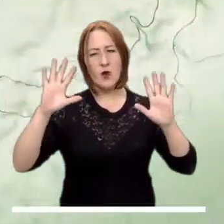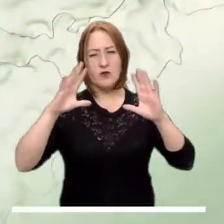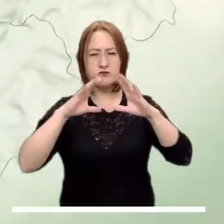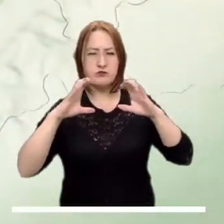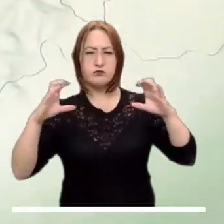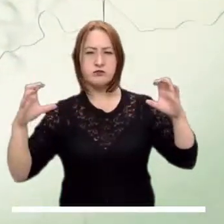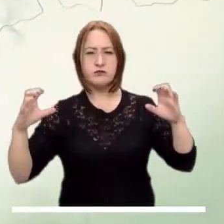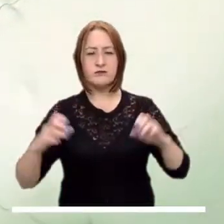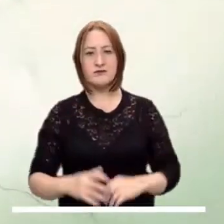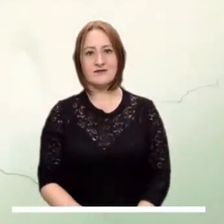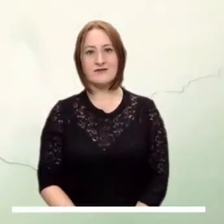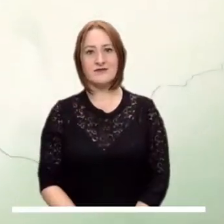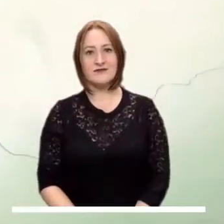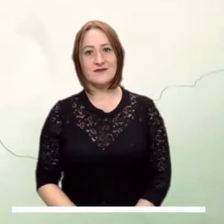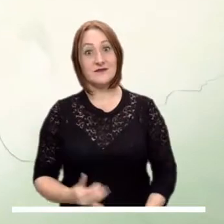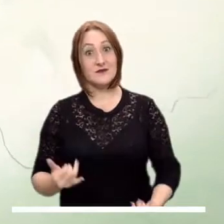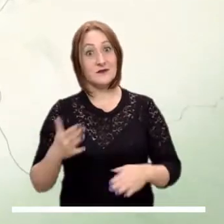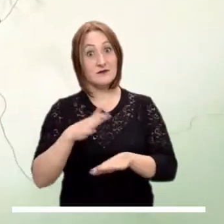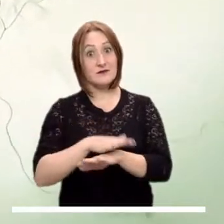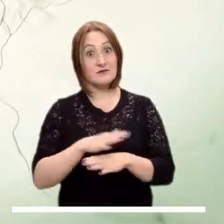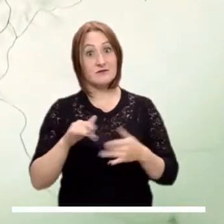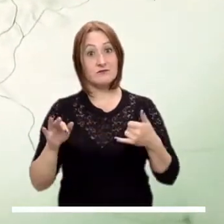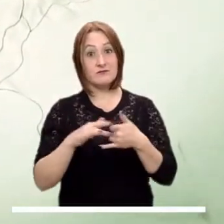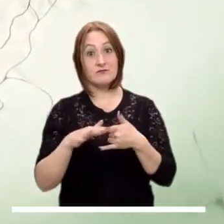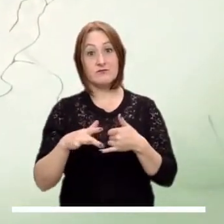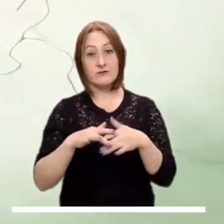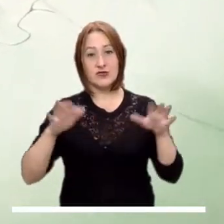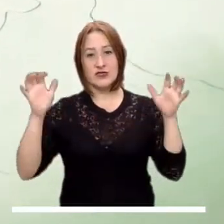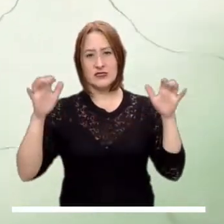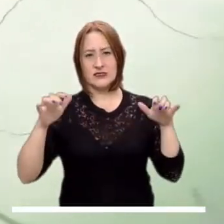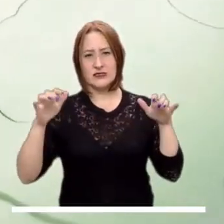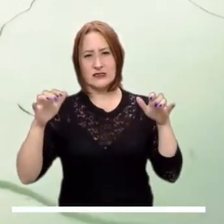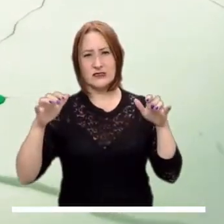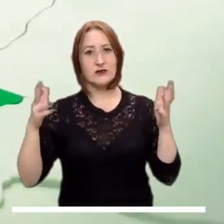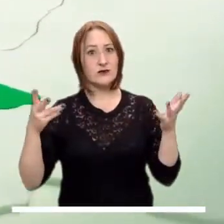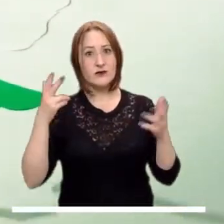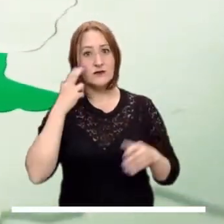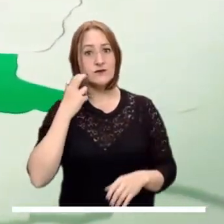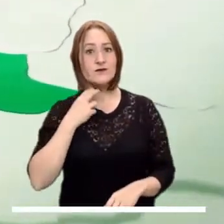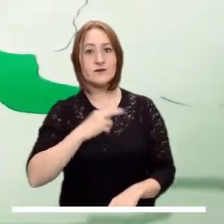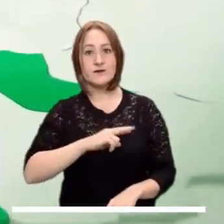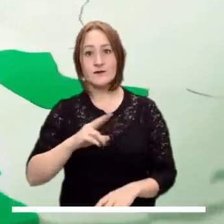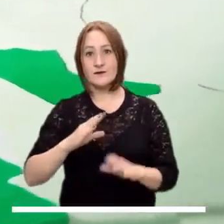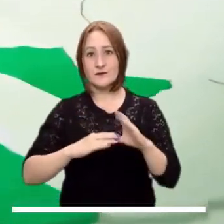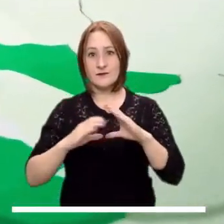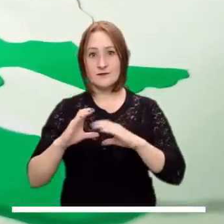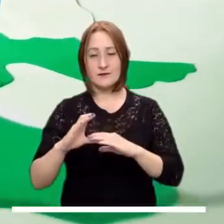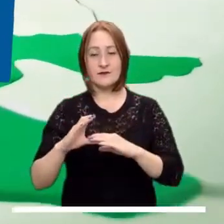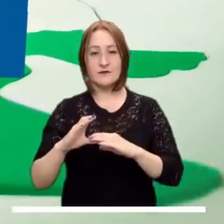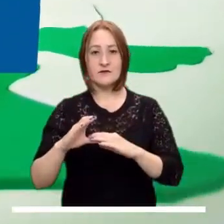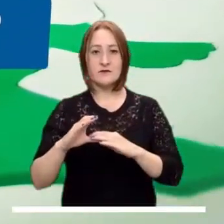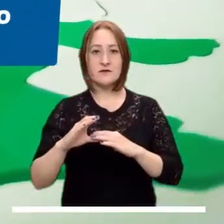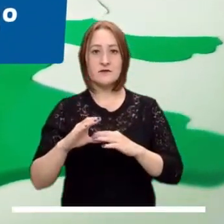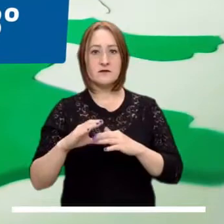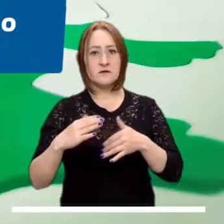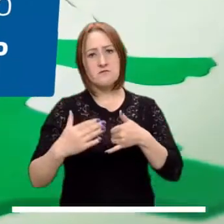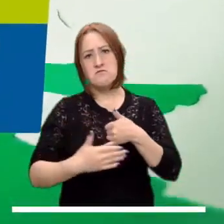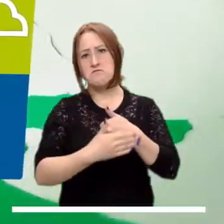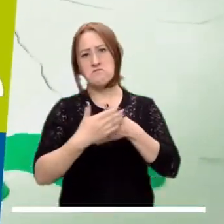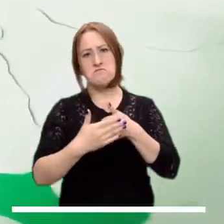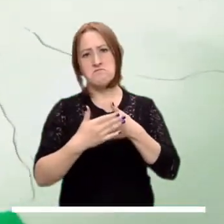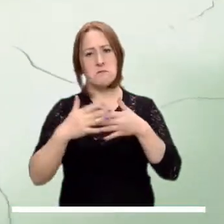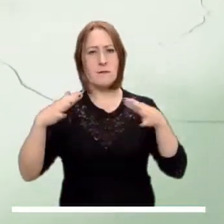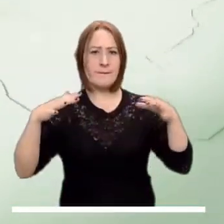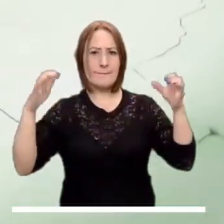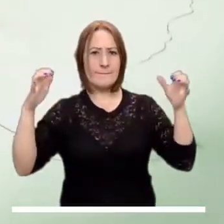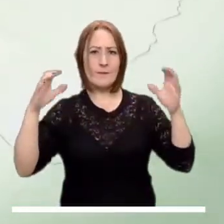islas estará parcialmente nublado. Llega la tarde al Pacífico, que espera lluvias de diversa intensidad en Chocó, Valle y Cauca. En el resto